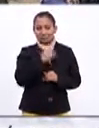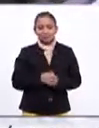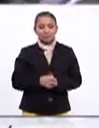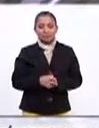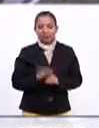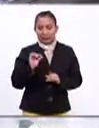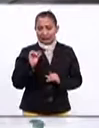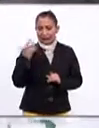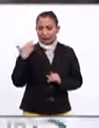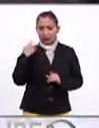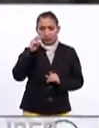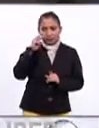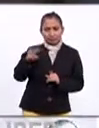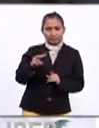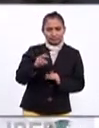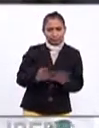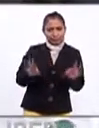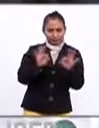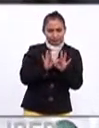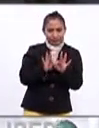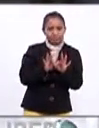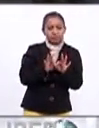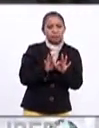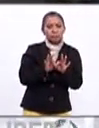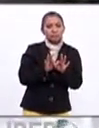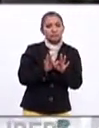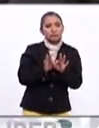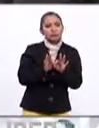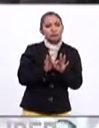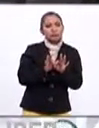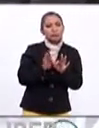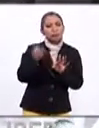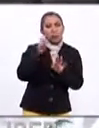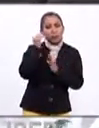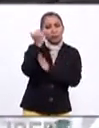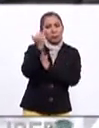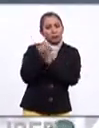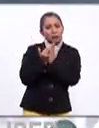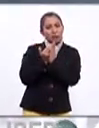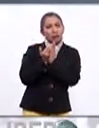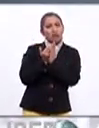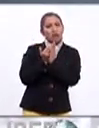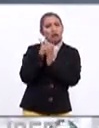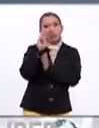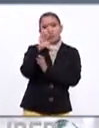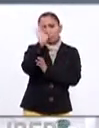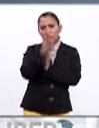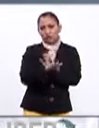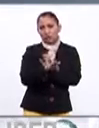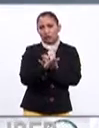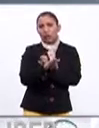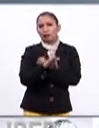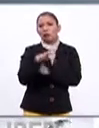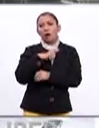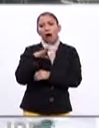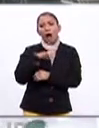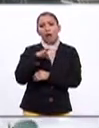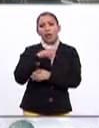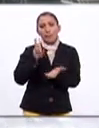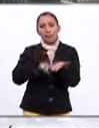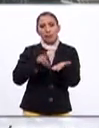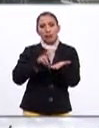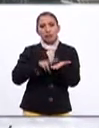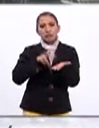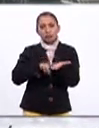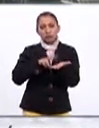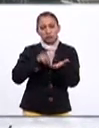le decía que lo notable reciente es la disminución del orden del 30% del